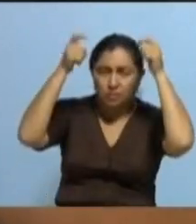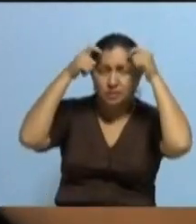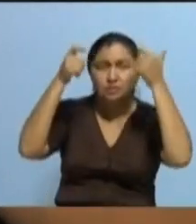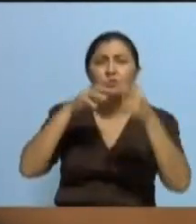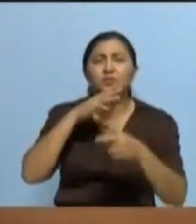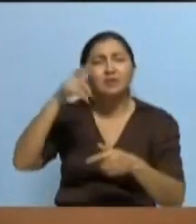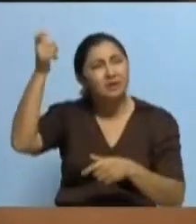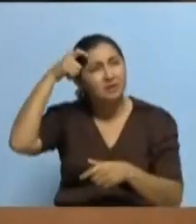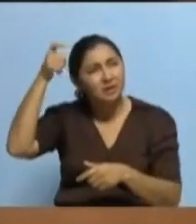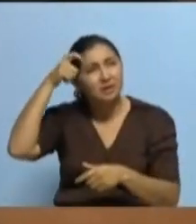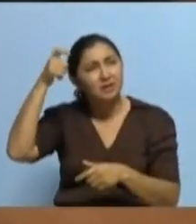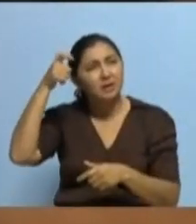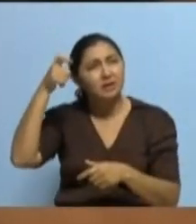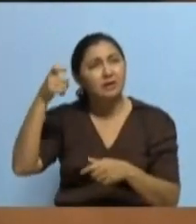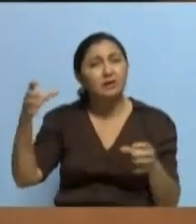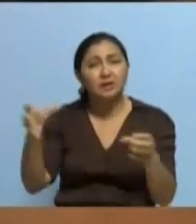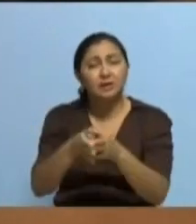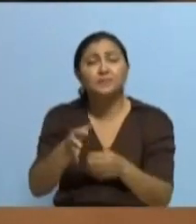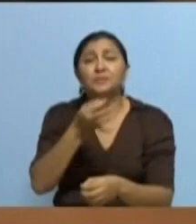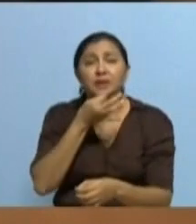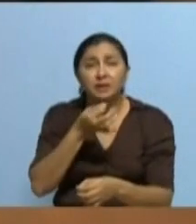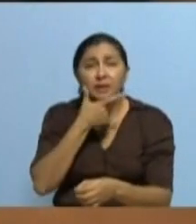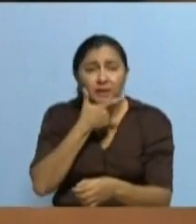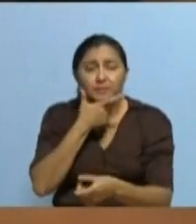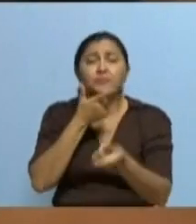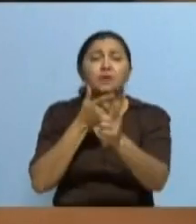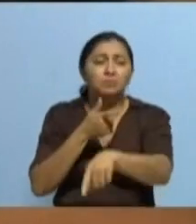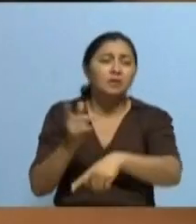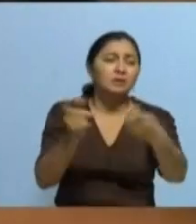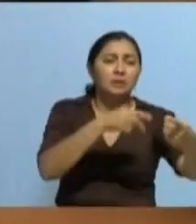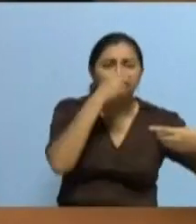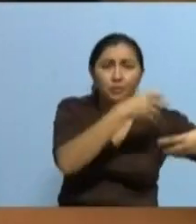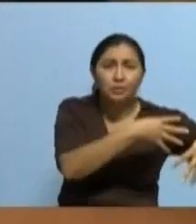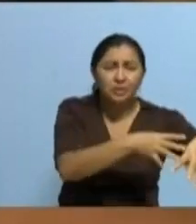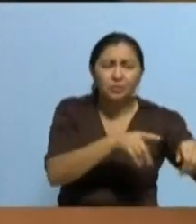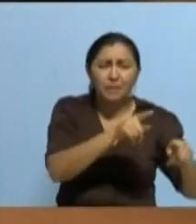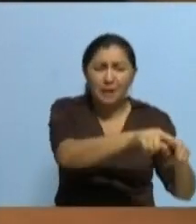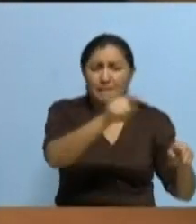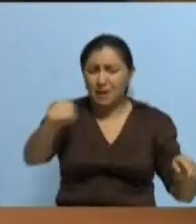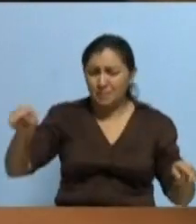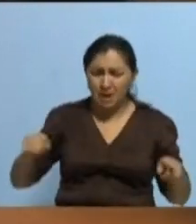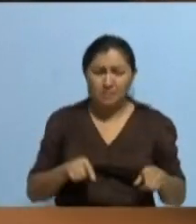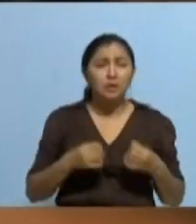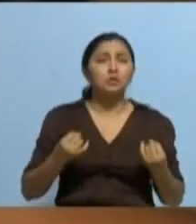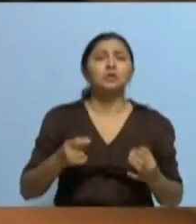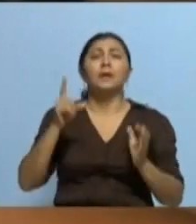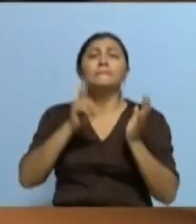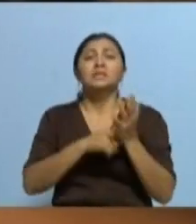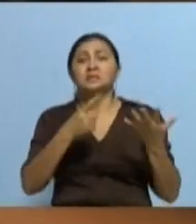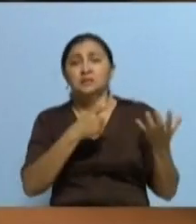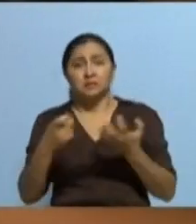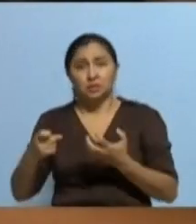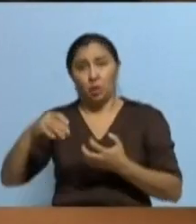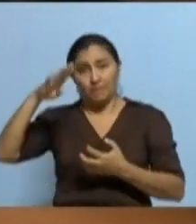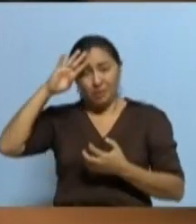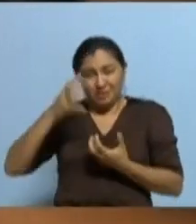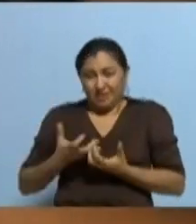del desfile del Carnaval Gay, el desfile de los niños. Todos esos 1.600 policías se encargan de manera